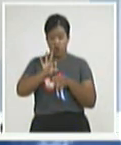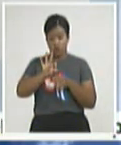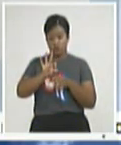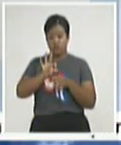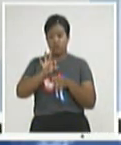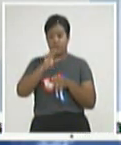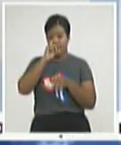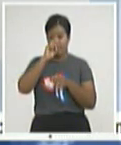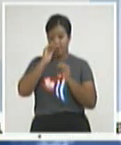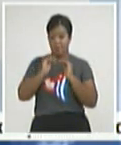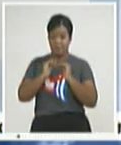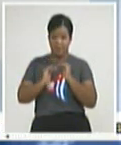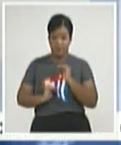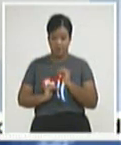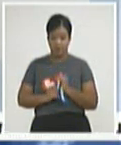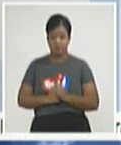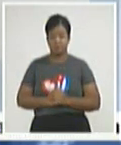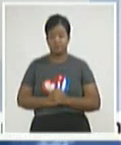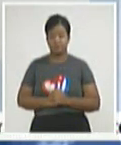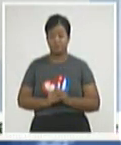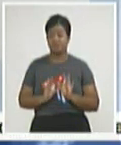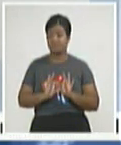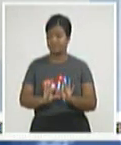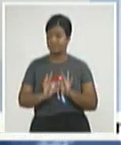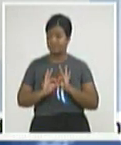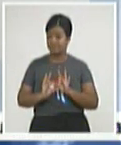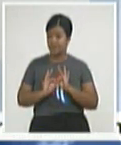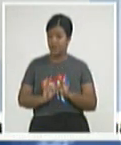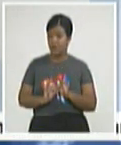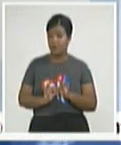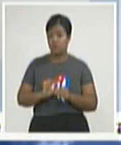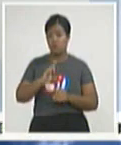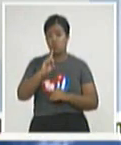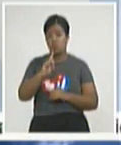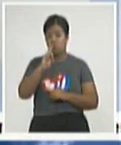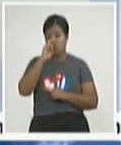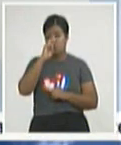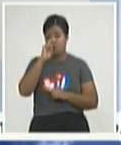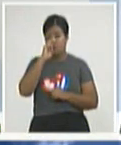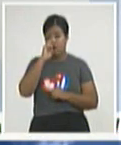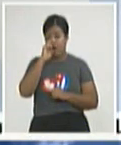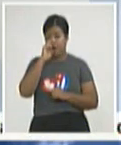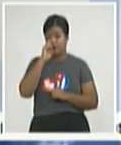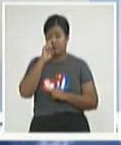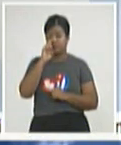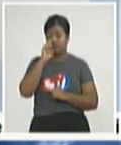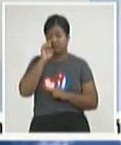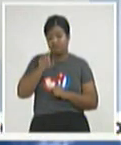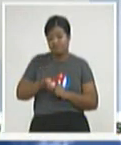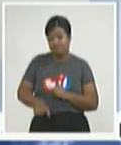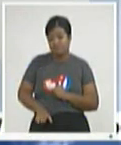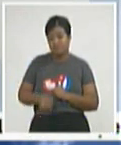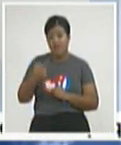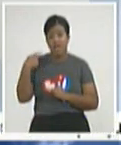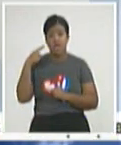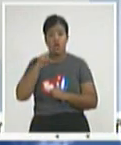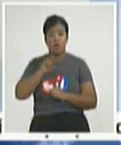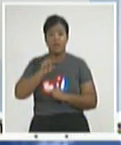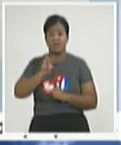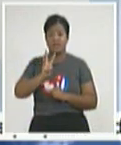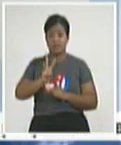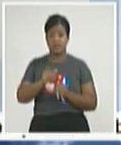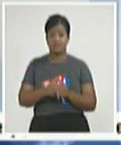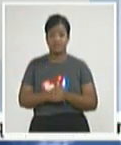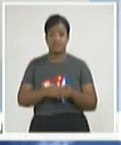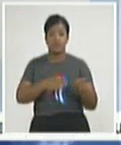menos. Muy grave todavía, menor de 1 año de edad, con 93 en el día de ayer,